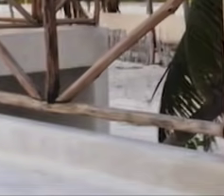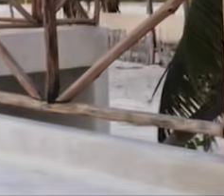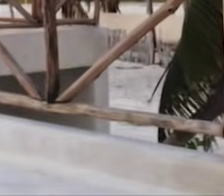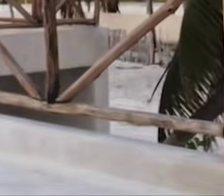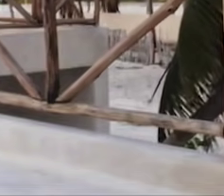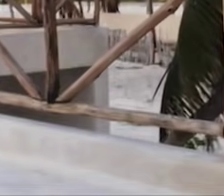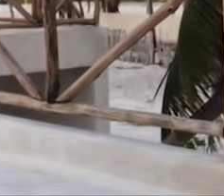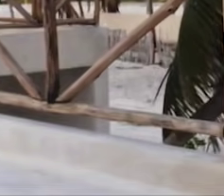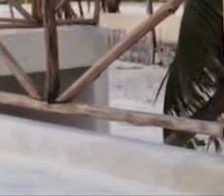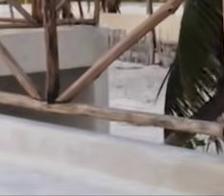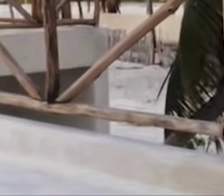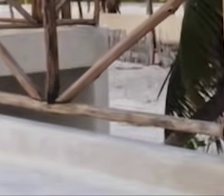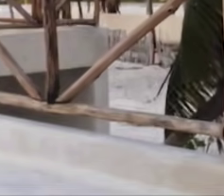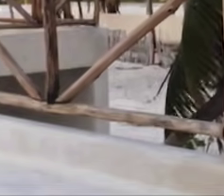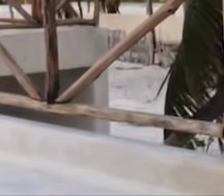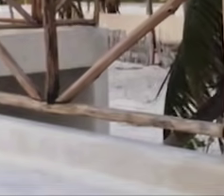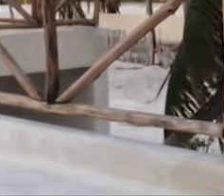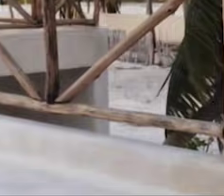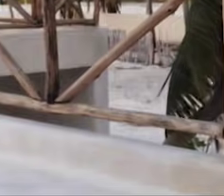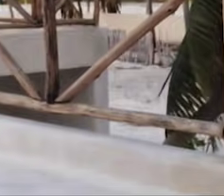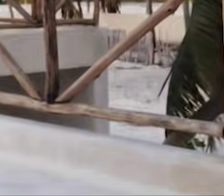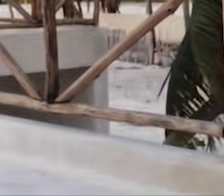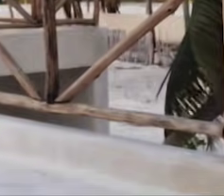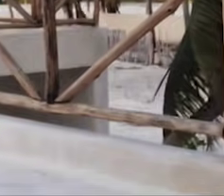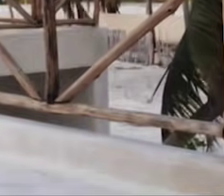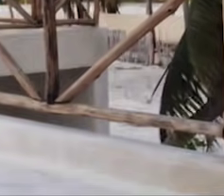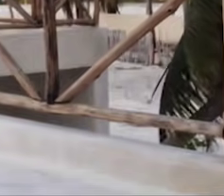Sienta cómo se estira.